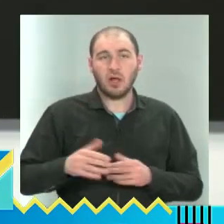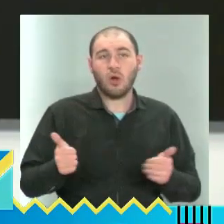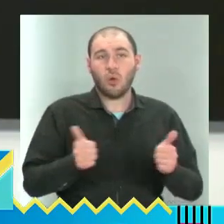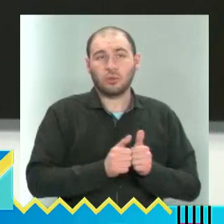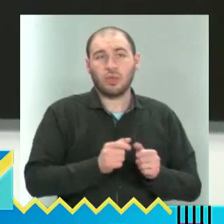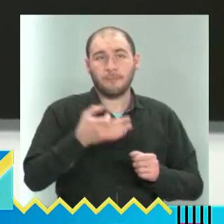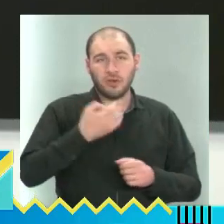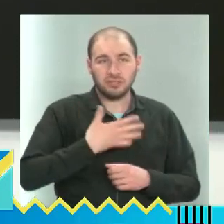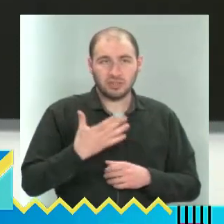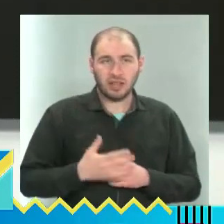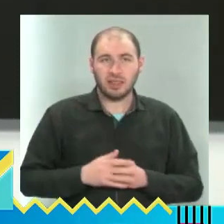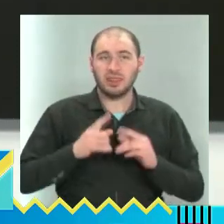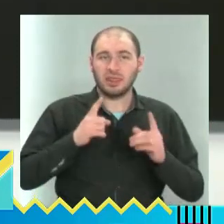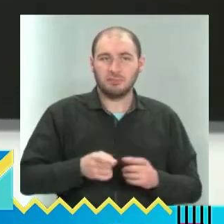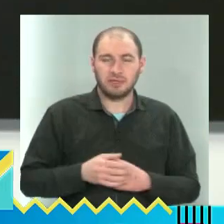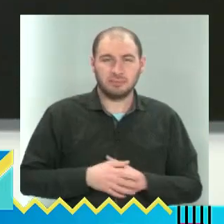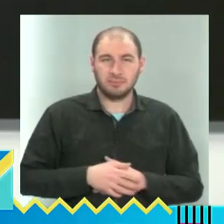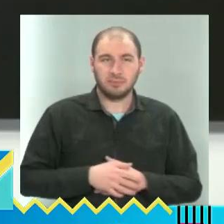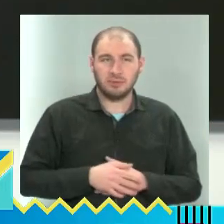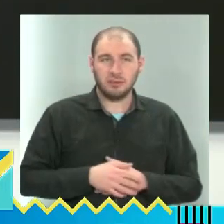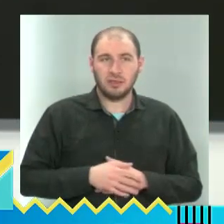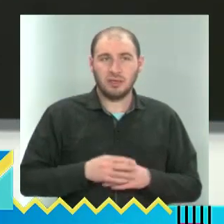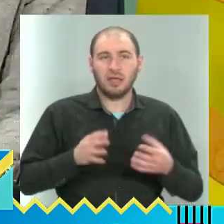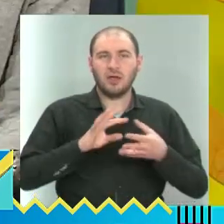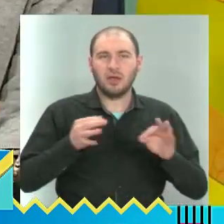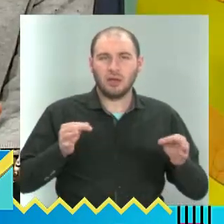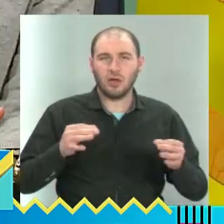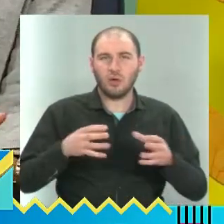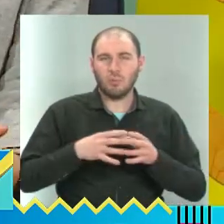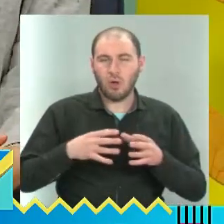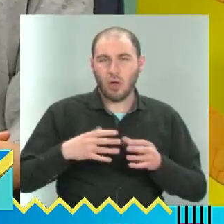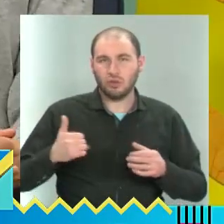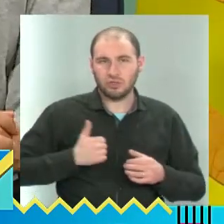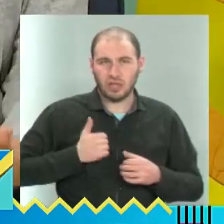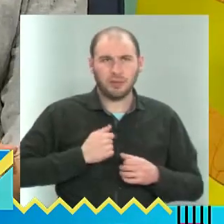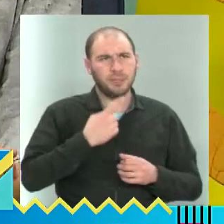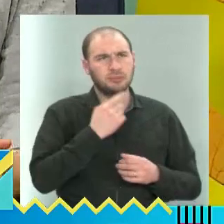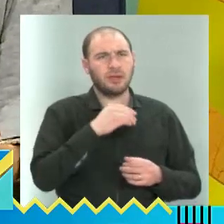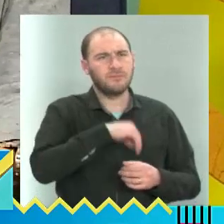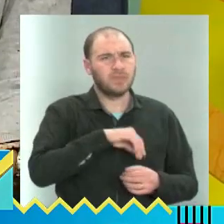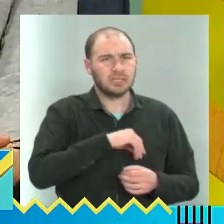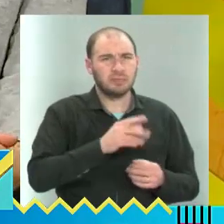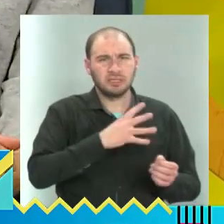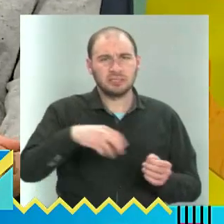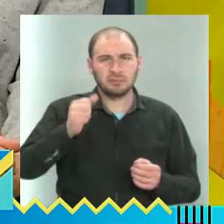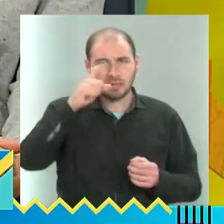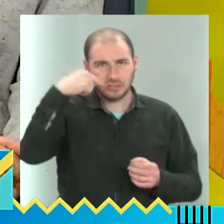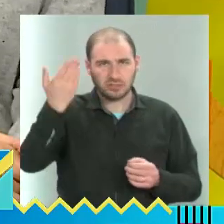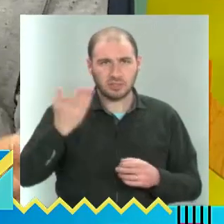acompañamiento de las profesionales y también alguna consigna de la Fuerza de Seguridad. ¿Y hay casos de víctimas que han sido llevadas al